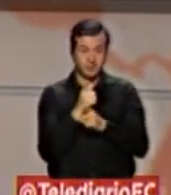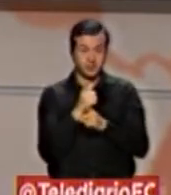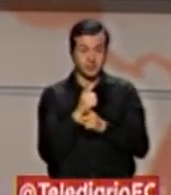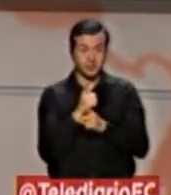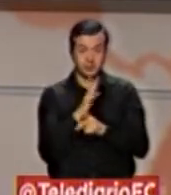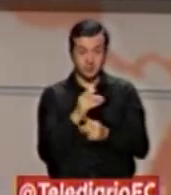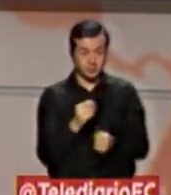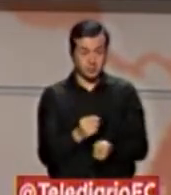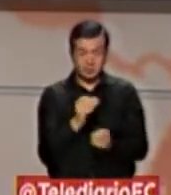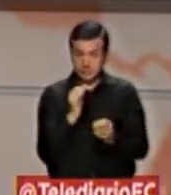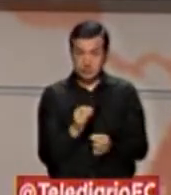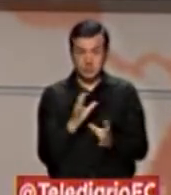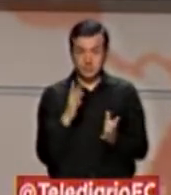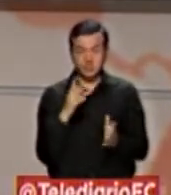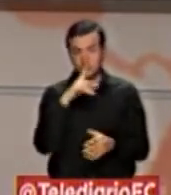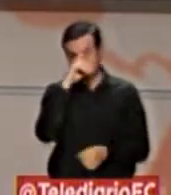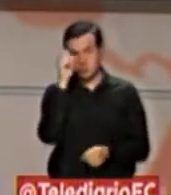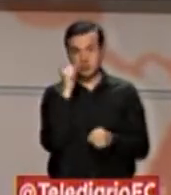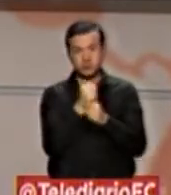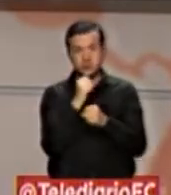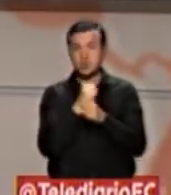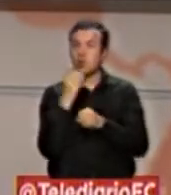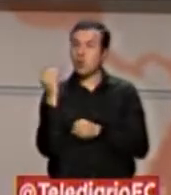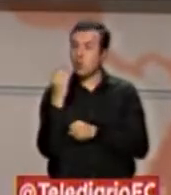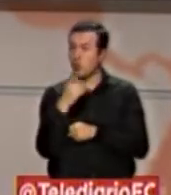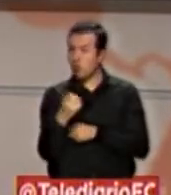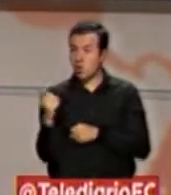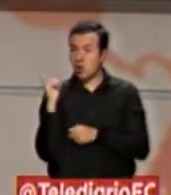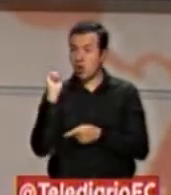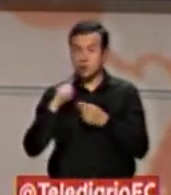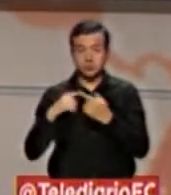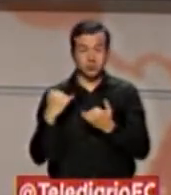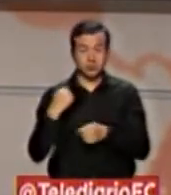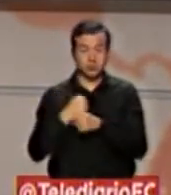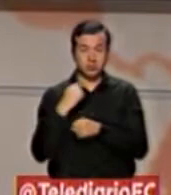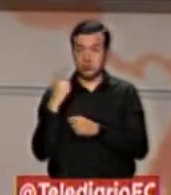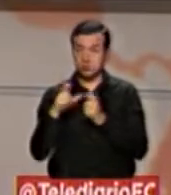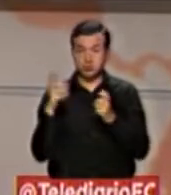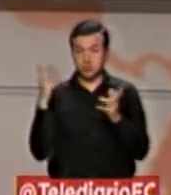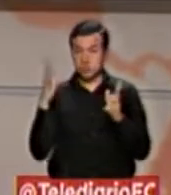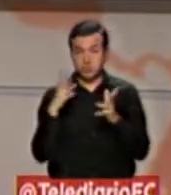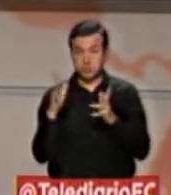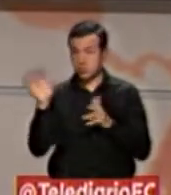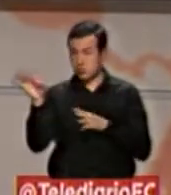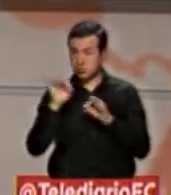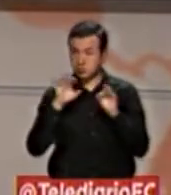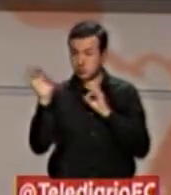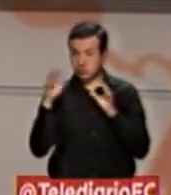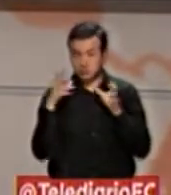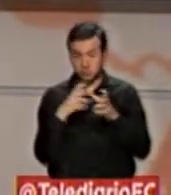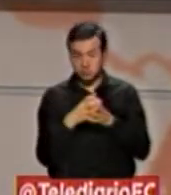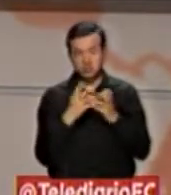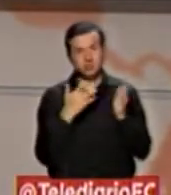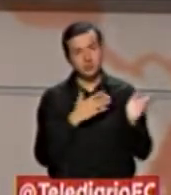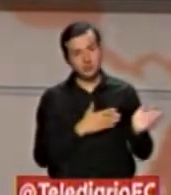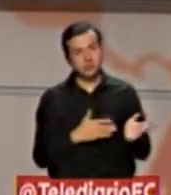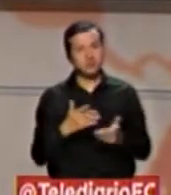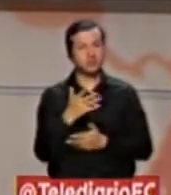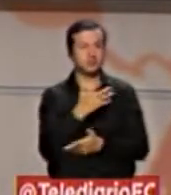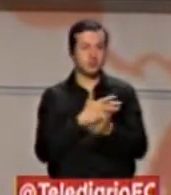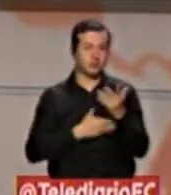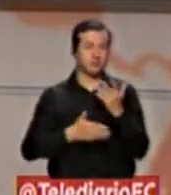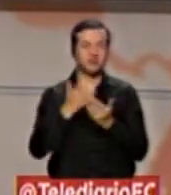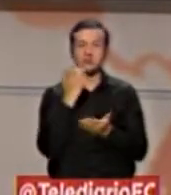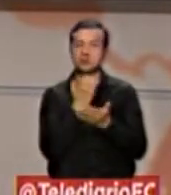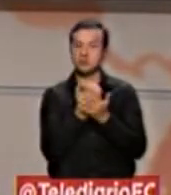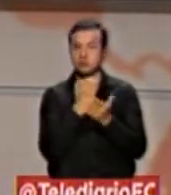su inversión. Y se da de trabajo a jóvenes que al día de hoy no lo tienen, a personas que al día de hoy no lo tienen. Y de esa manera dinamizamos el